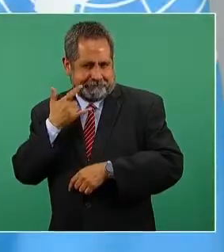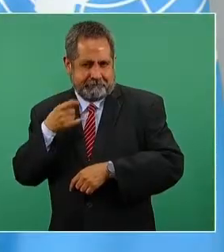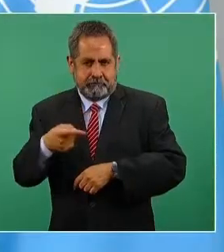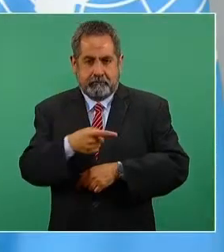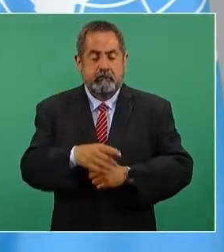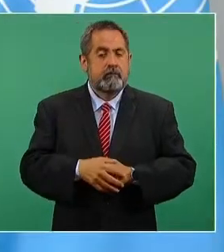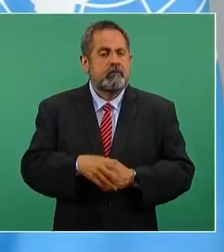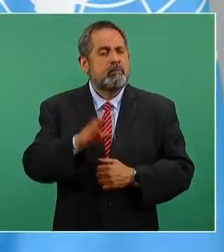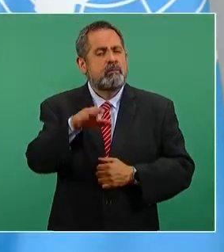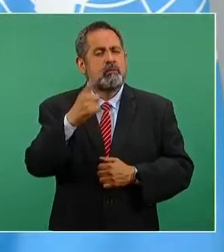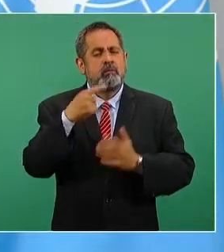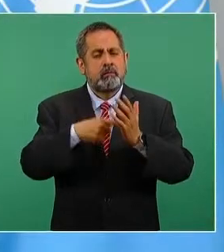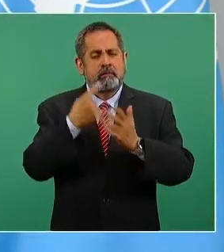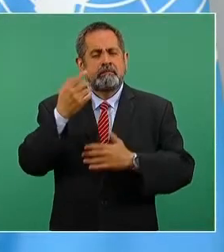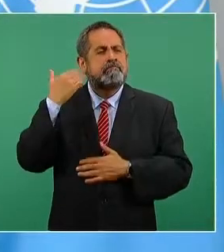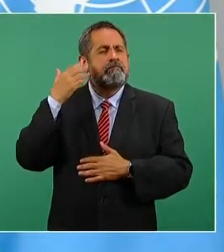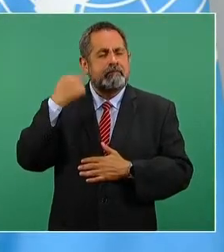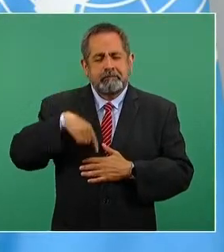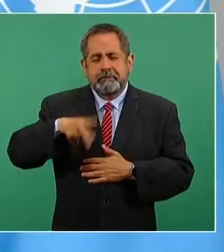Una vez hicimos un ejercicio,